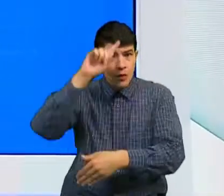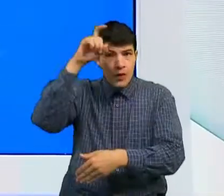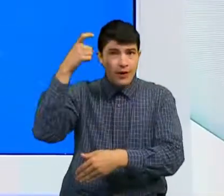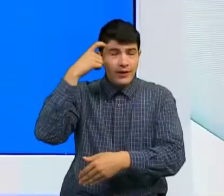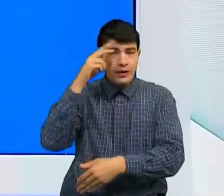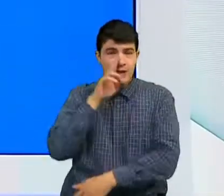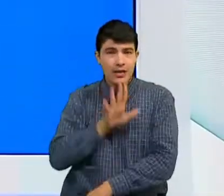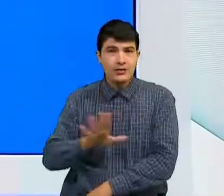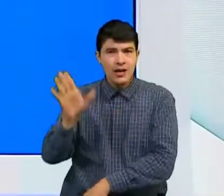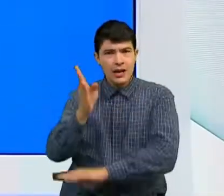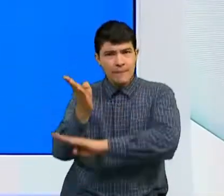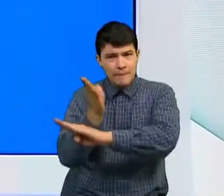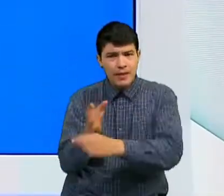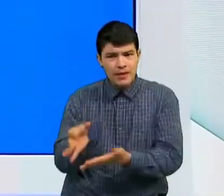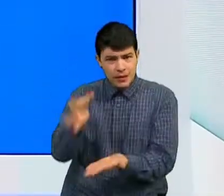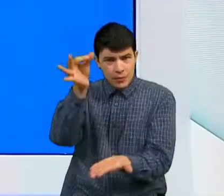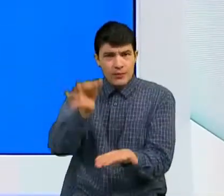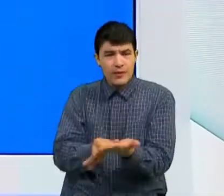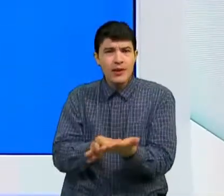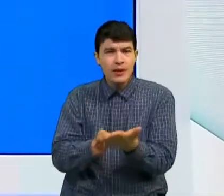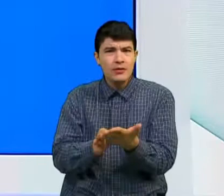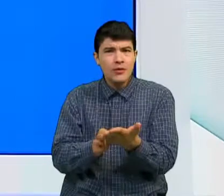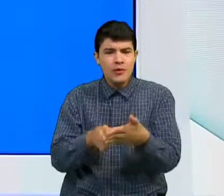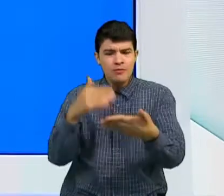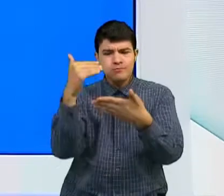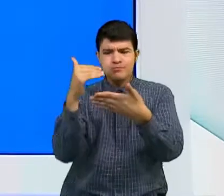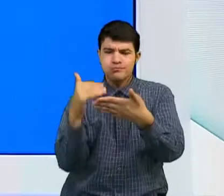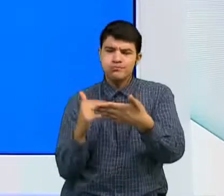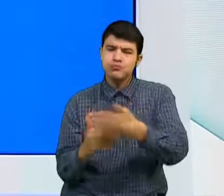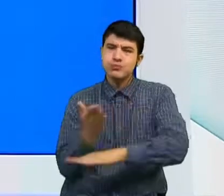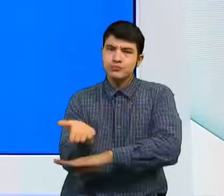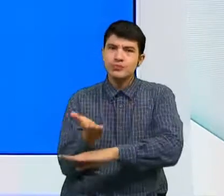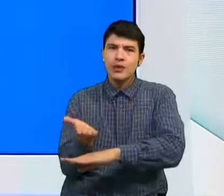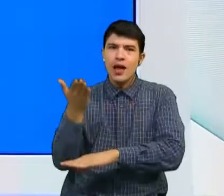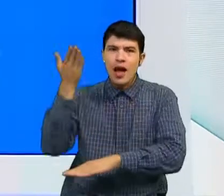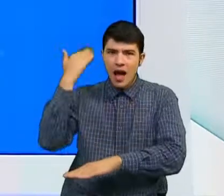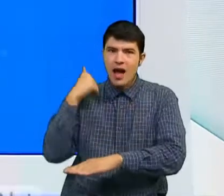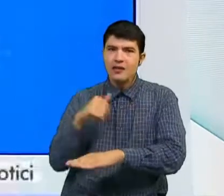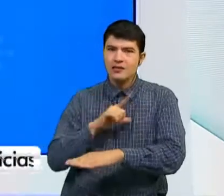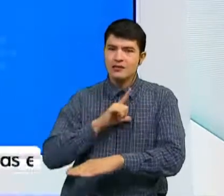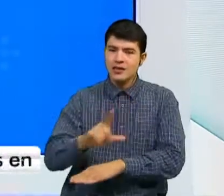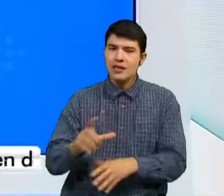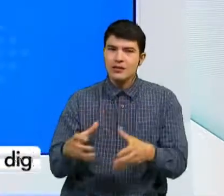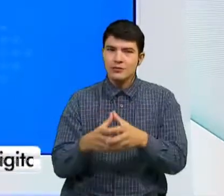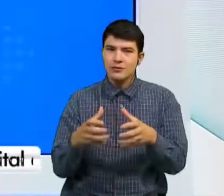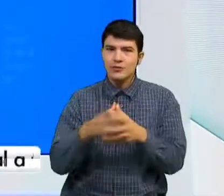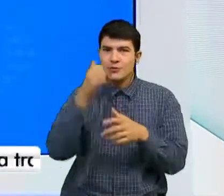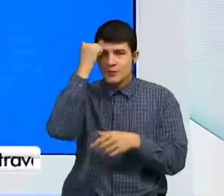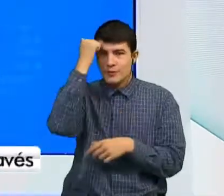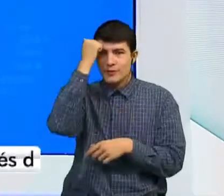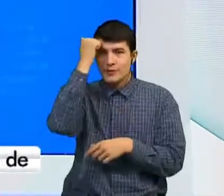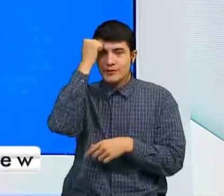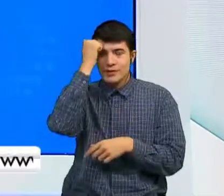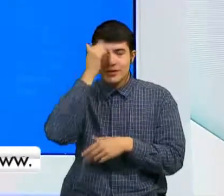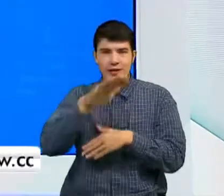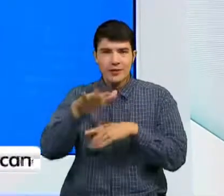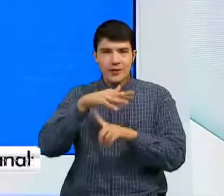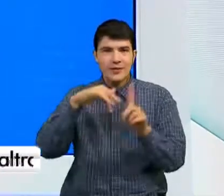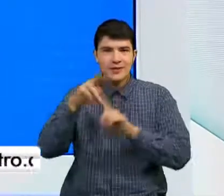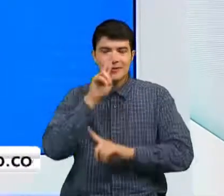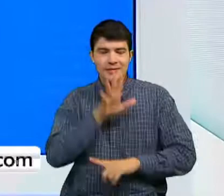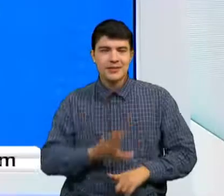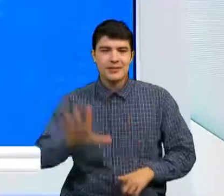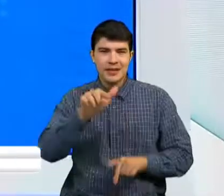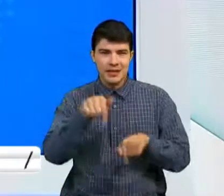nacional, donde se exige el cumplimiento del pliego de peticiones presentado por parte de los líderes sindicales de los docentes. Esto es Contexto